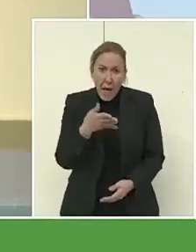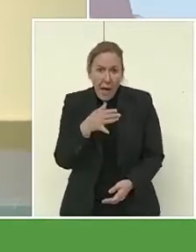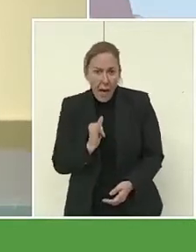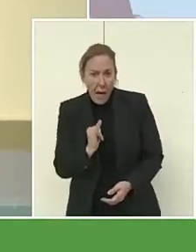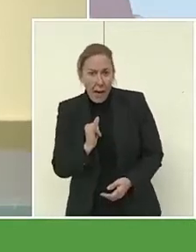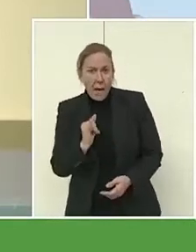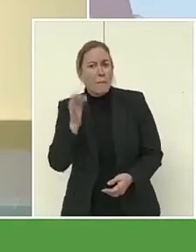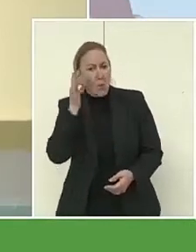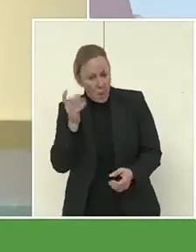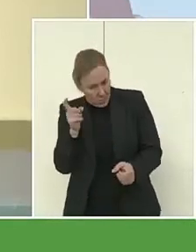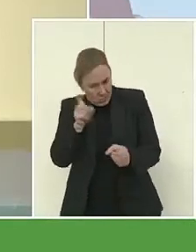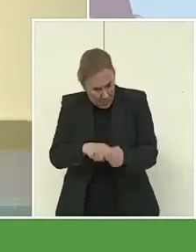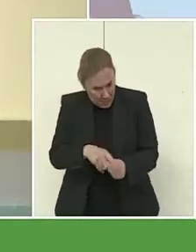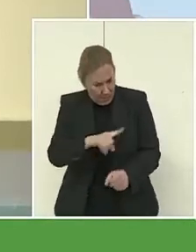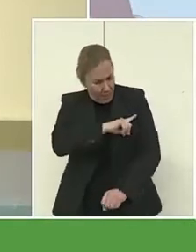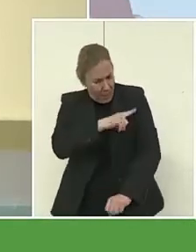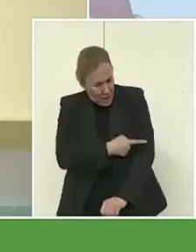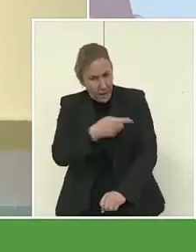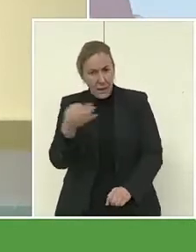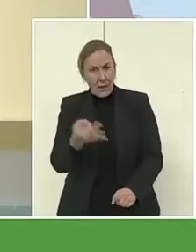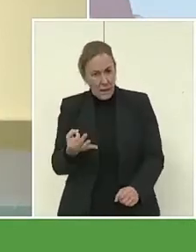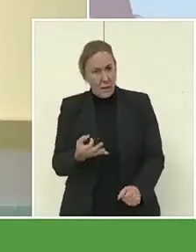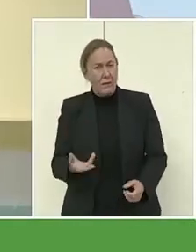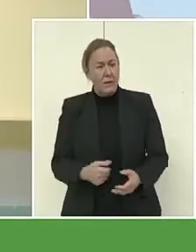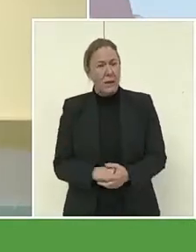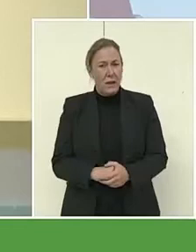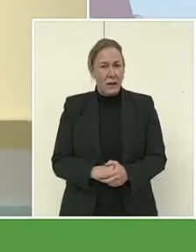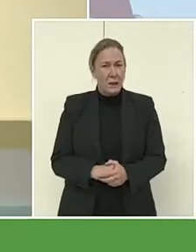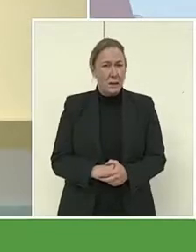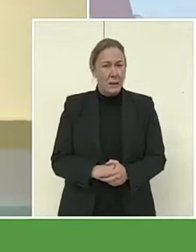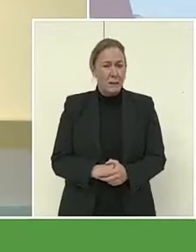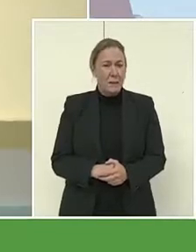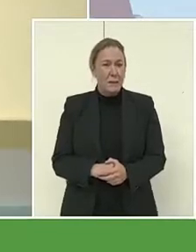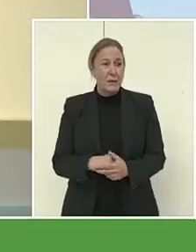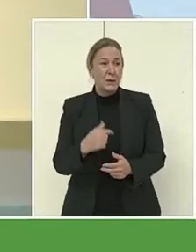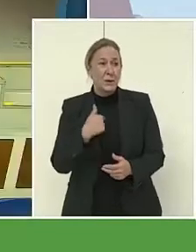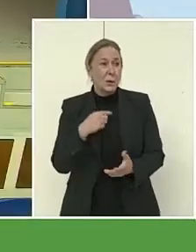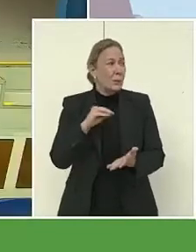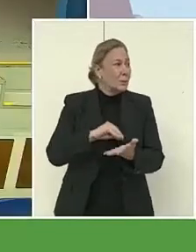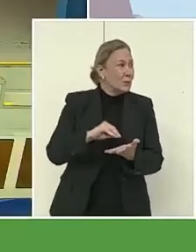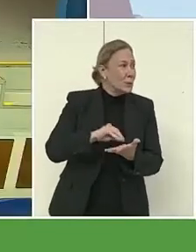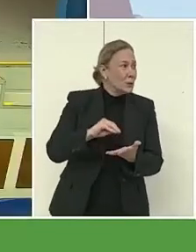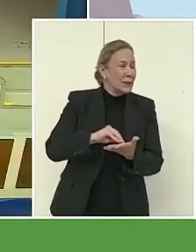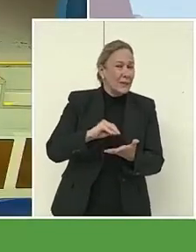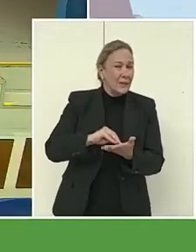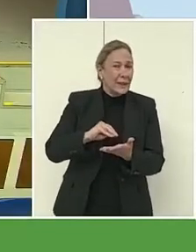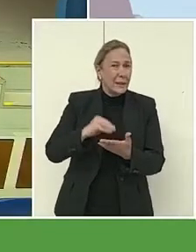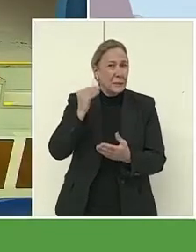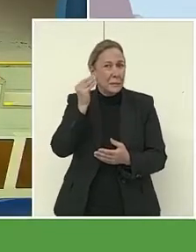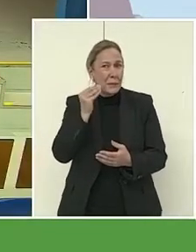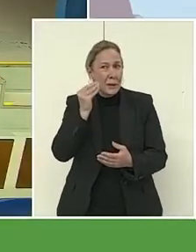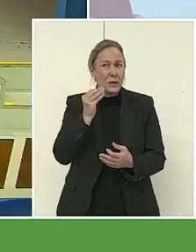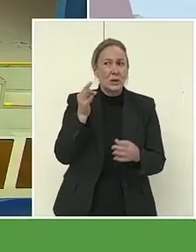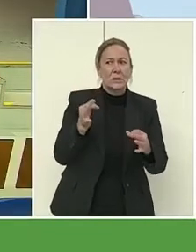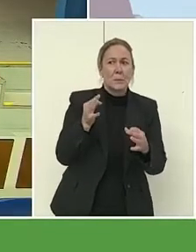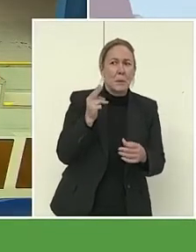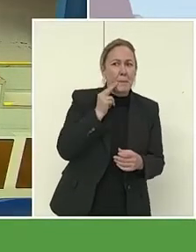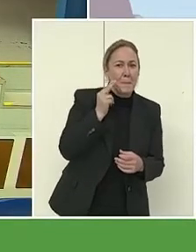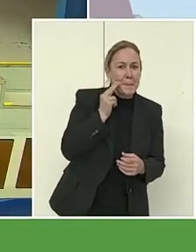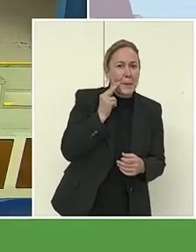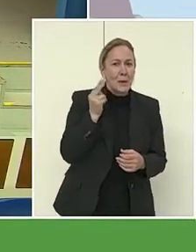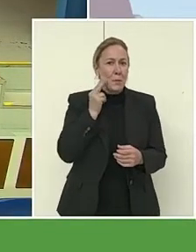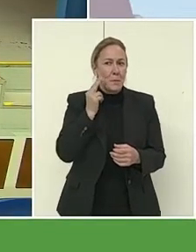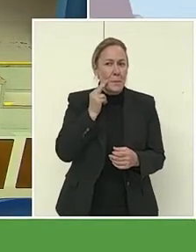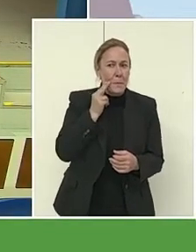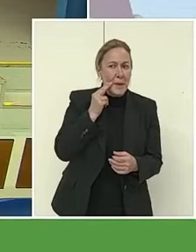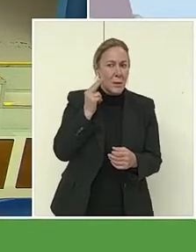por ese aspecto. Yo sí voy a comentar en línea de lo que dice Esther, ¿no? Es que muchas veces incidimos demasiado en ese aspecto. De hecho,